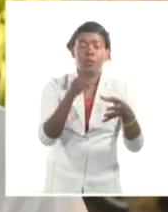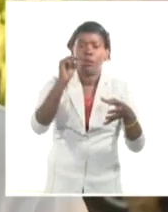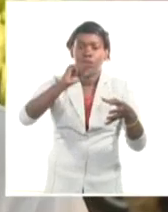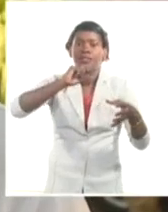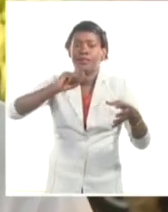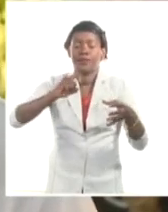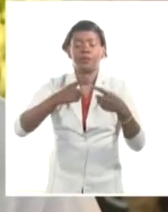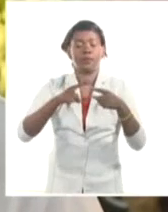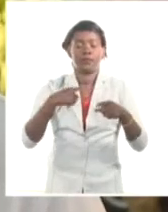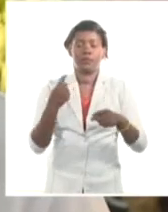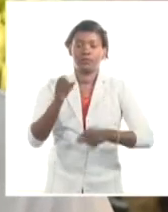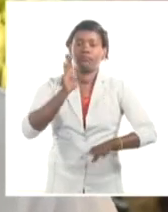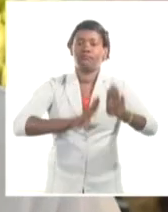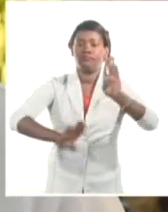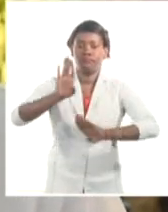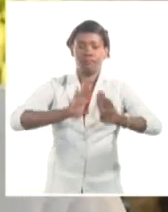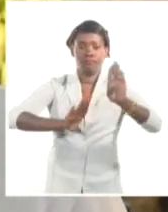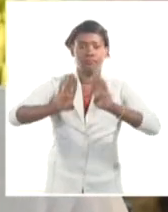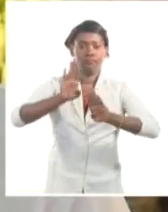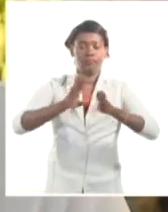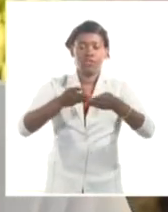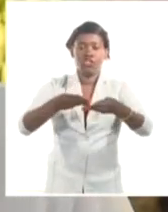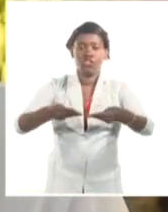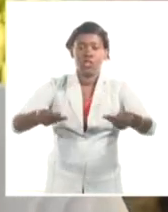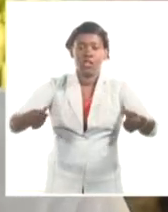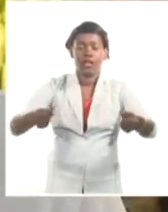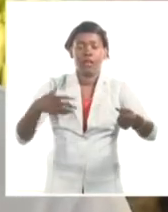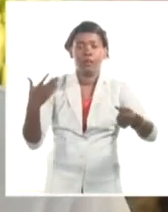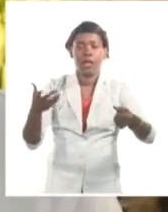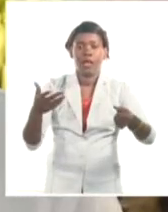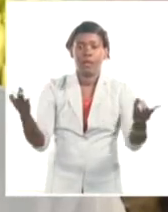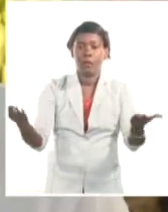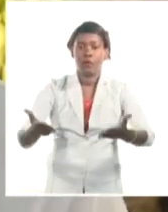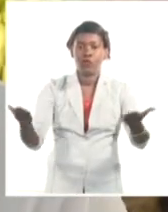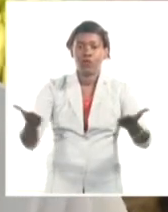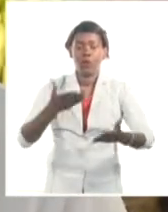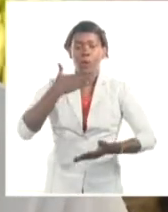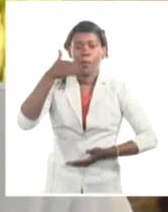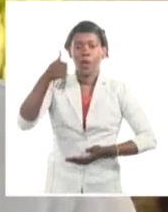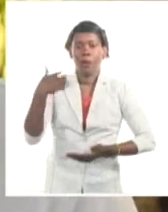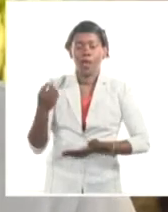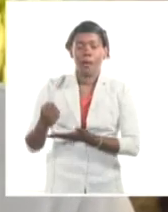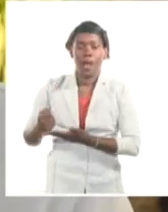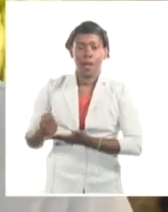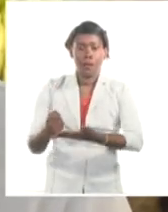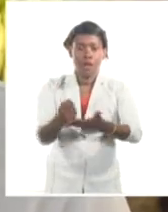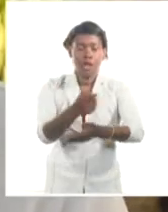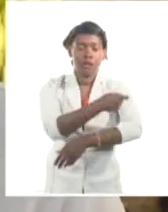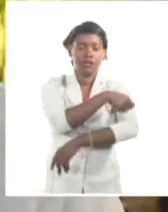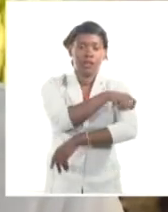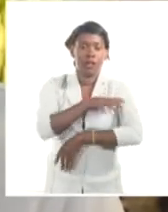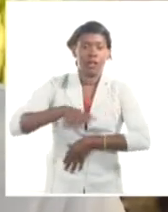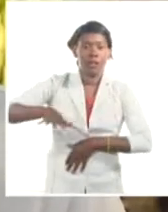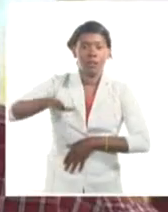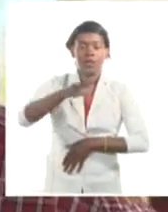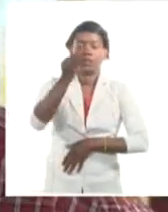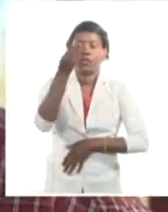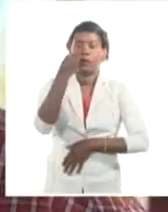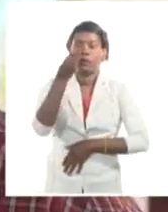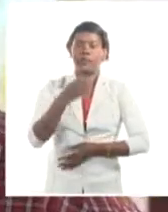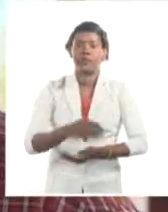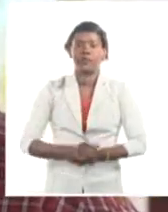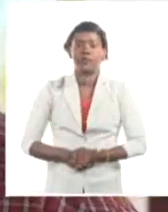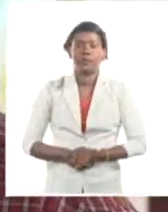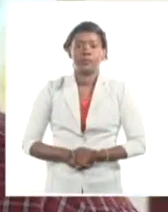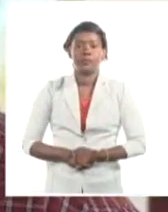estamos nosotros defendiendo cada uno de nuestros pedacito tierra en el cual tenemos que darle frente a todo porque de eso depende la alimentación de nuestro cuerpo